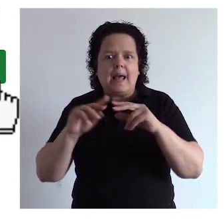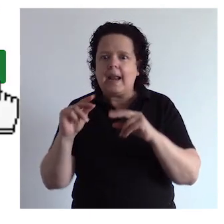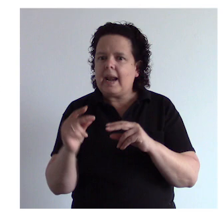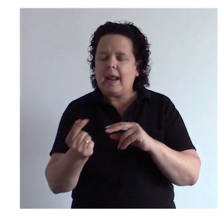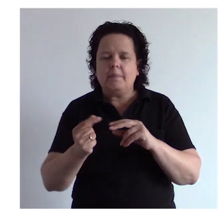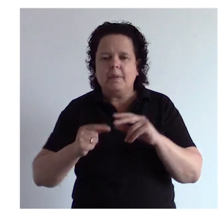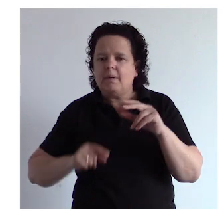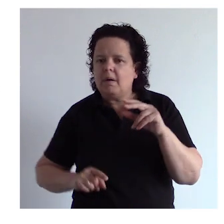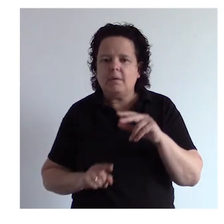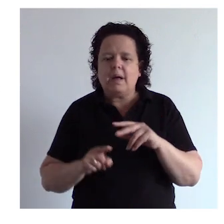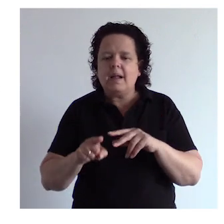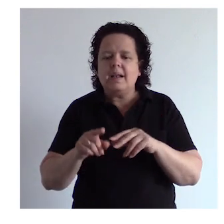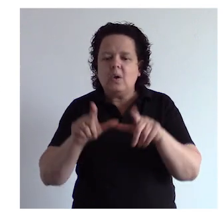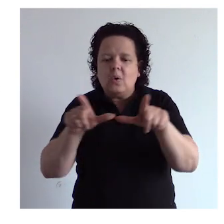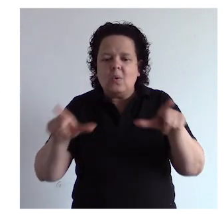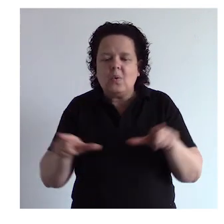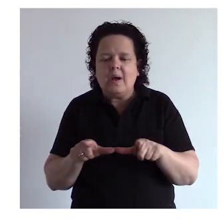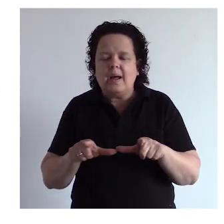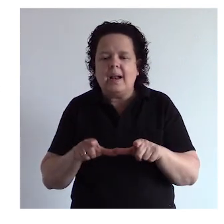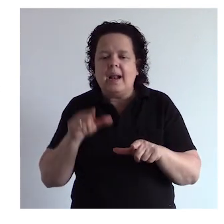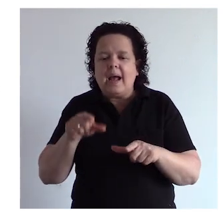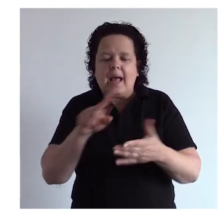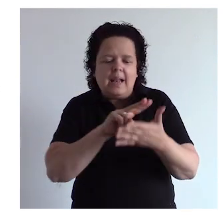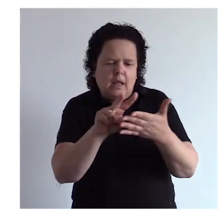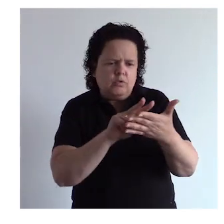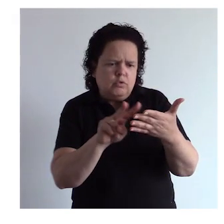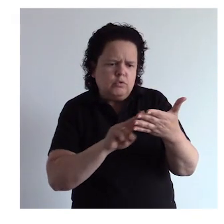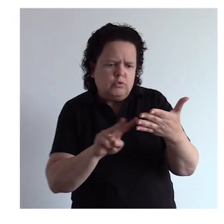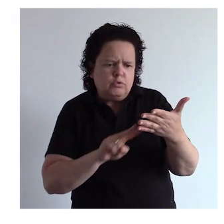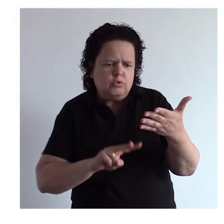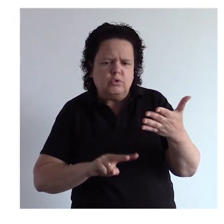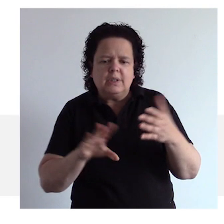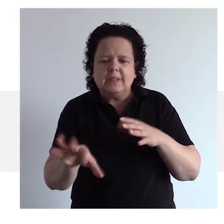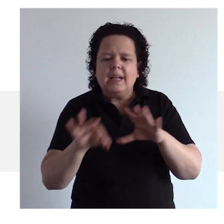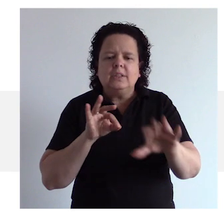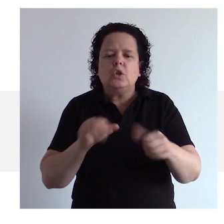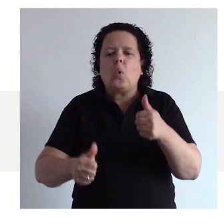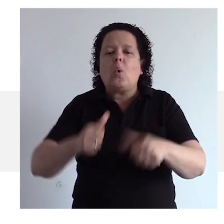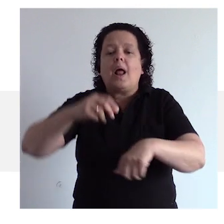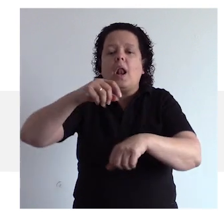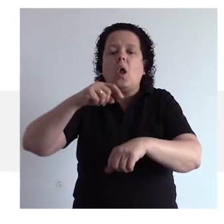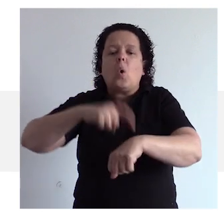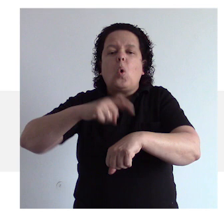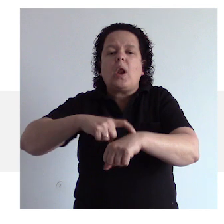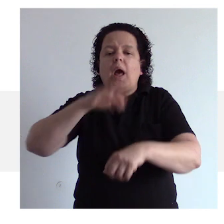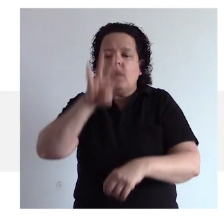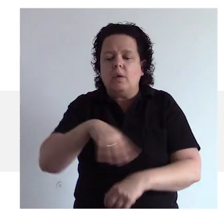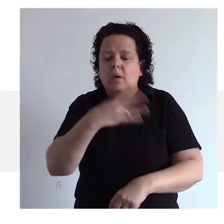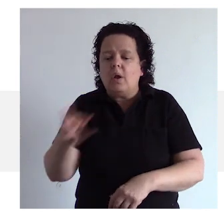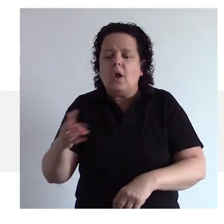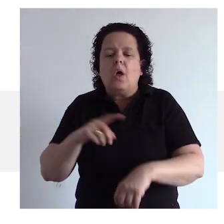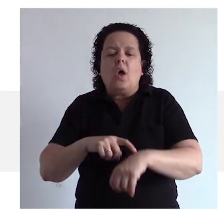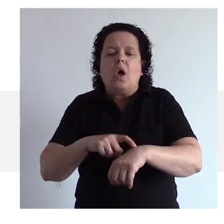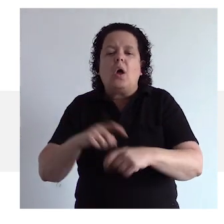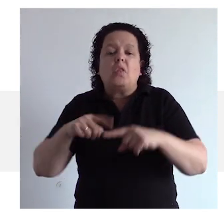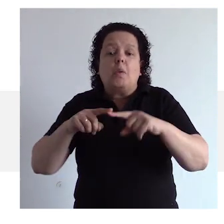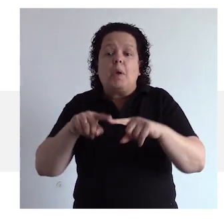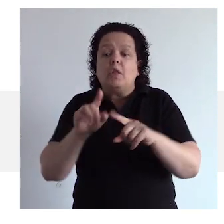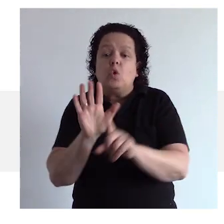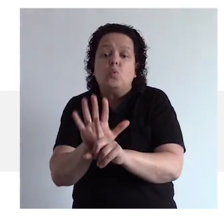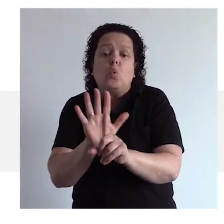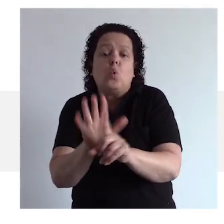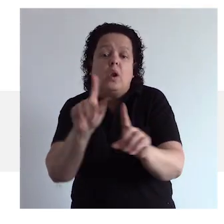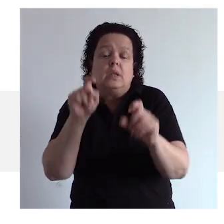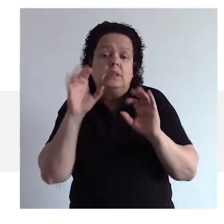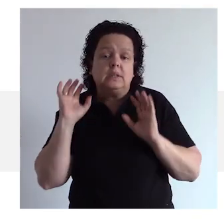ingresar. Rápidamente accederá al mini-site, lea las indicaciones, seleccione el turno del intérprete de